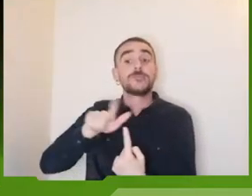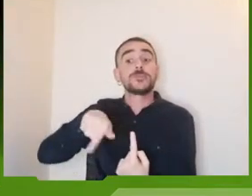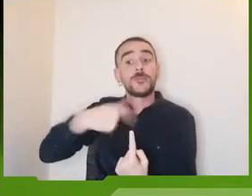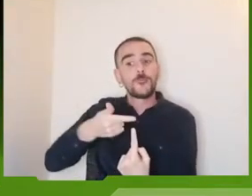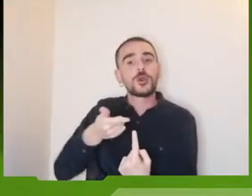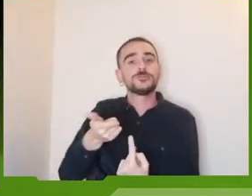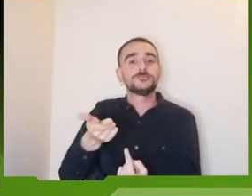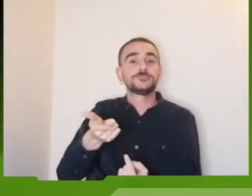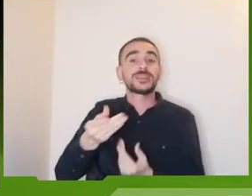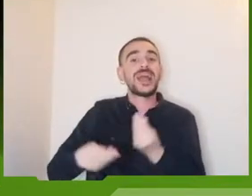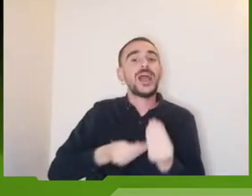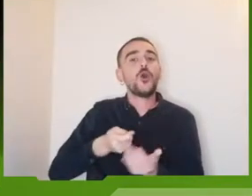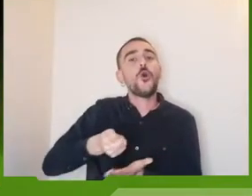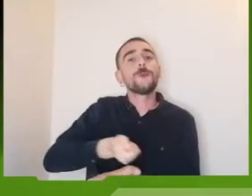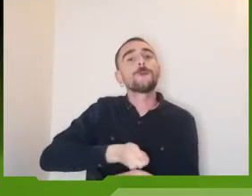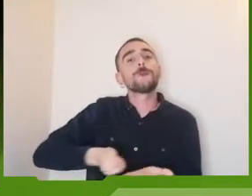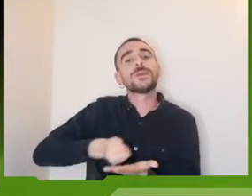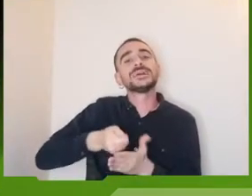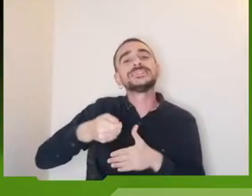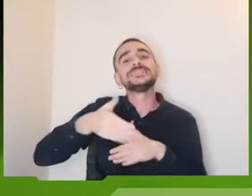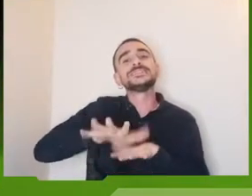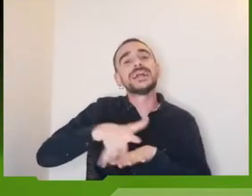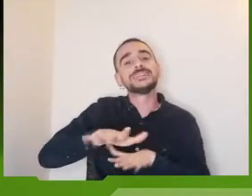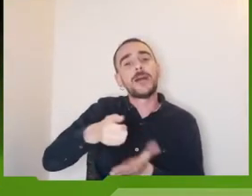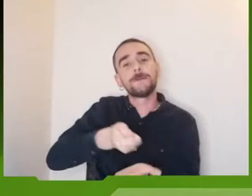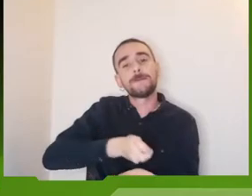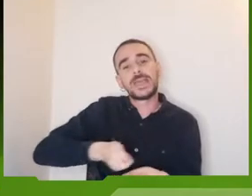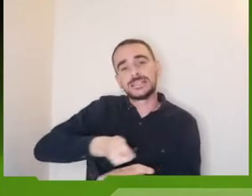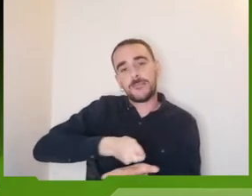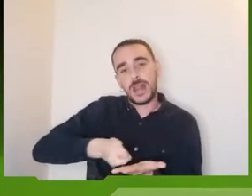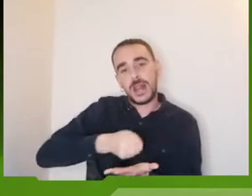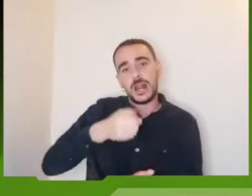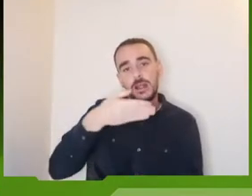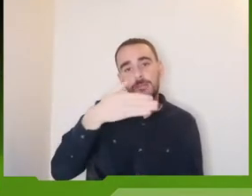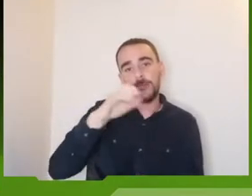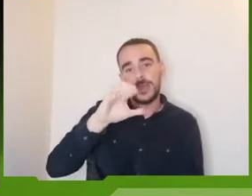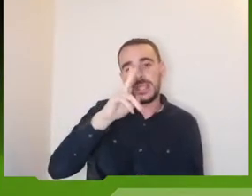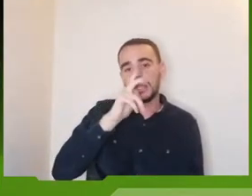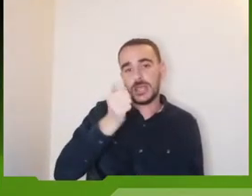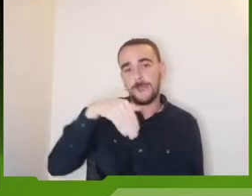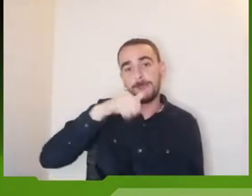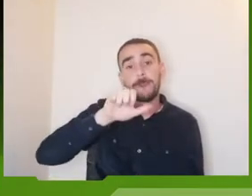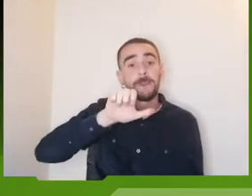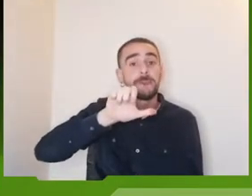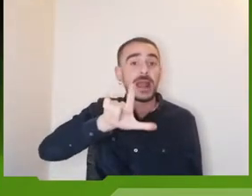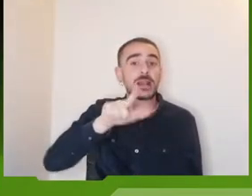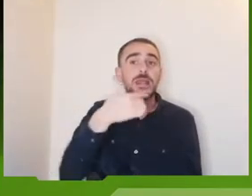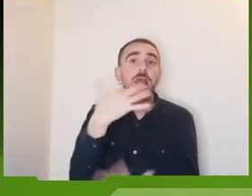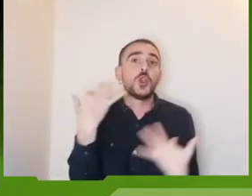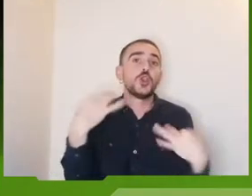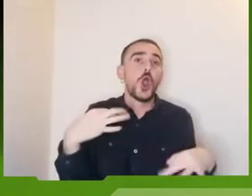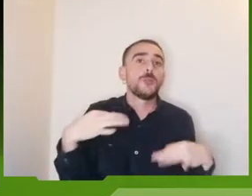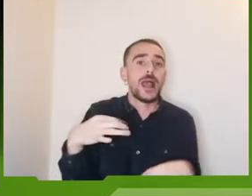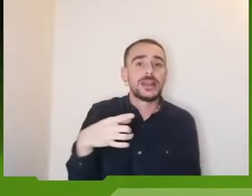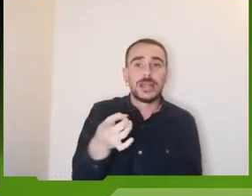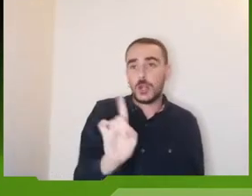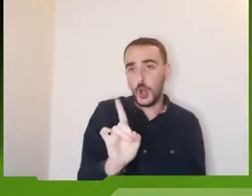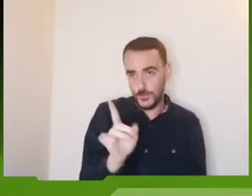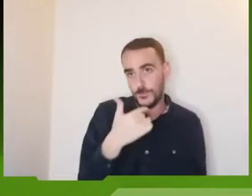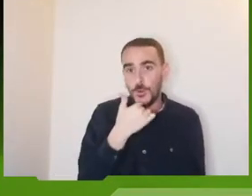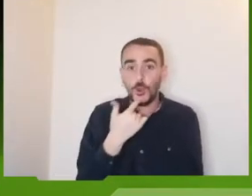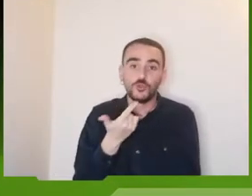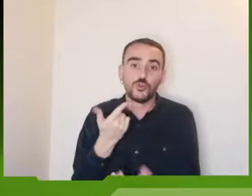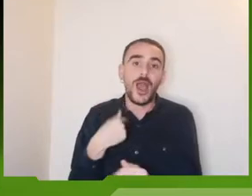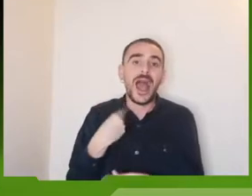vegana, que no es la habitual, desgraciadamente. ¿Sabes? Como hay veces que en la bechamel alguien le